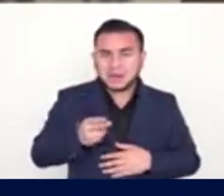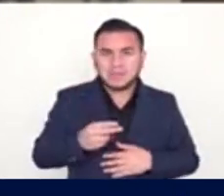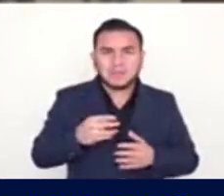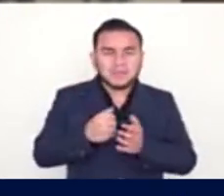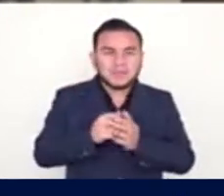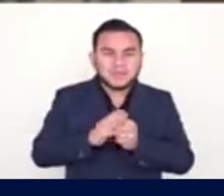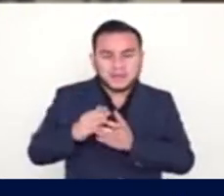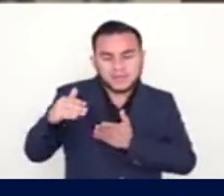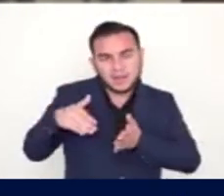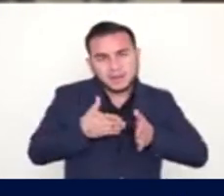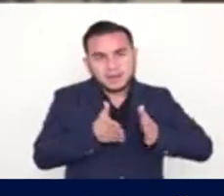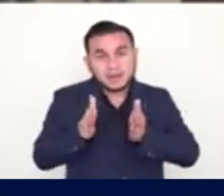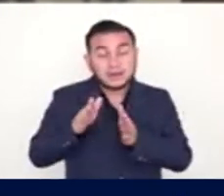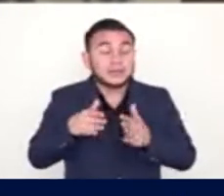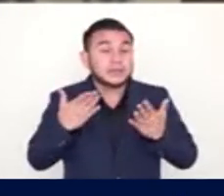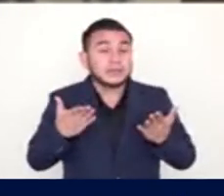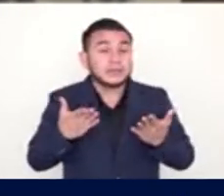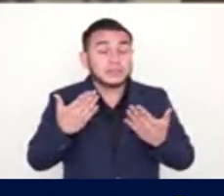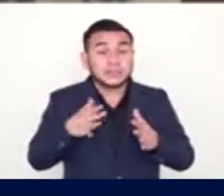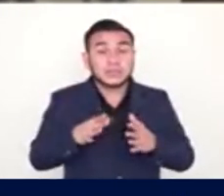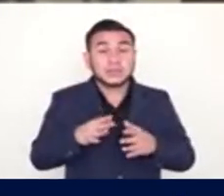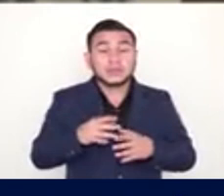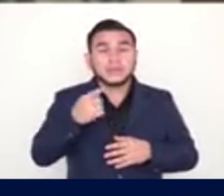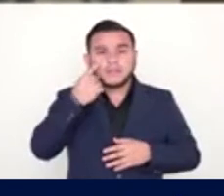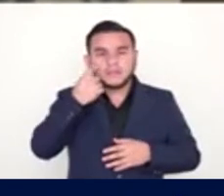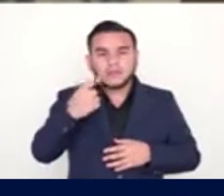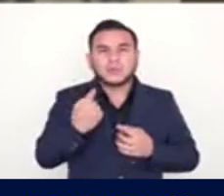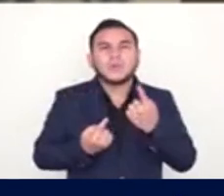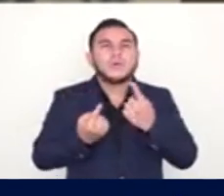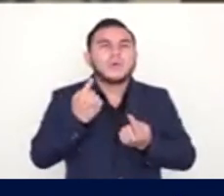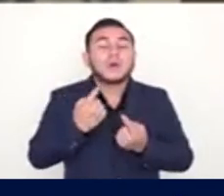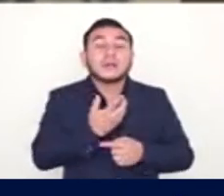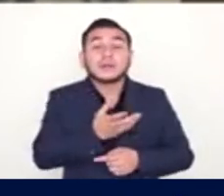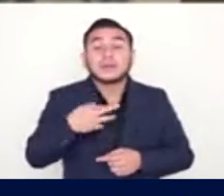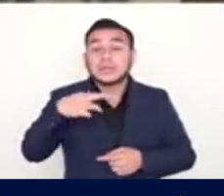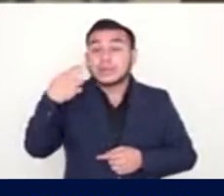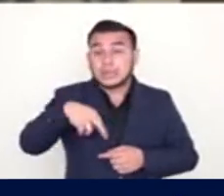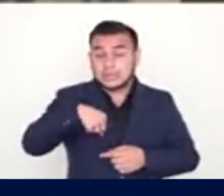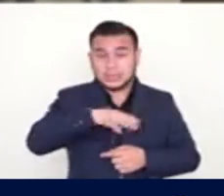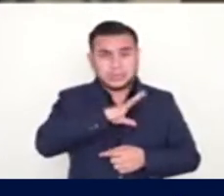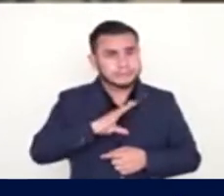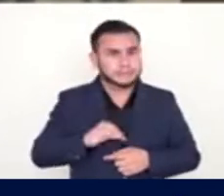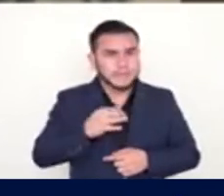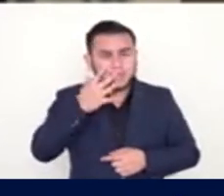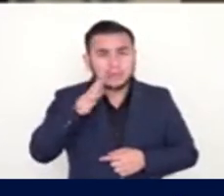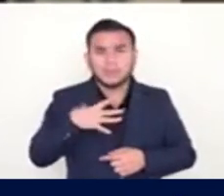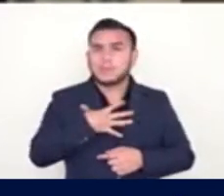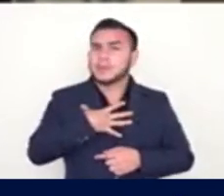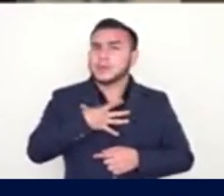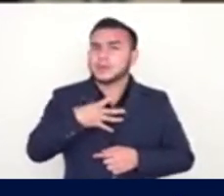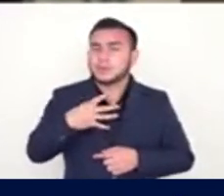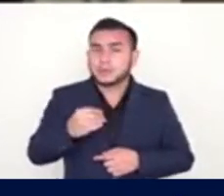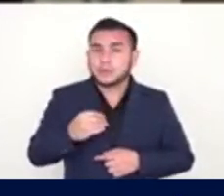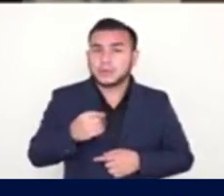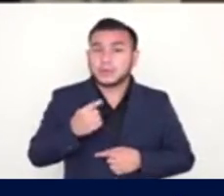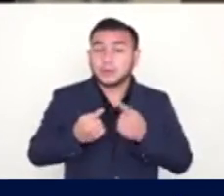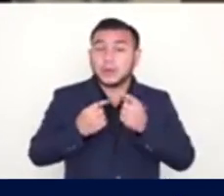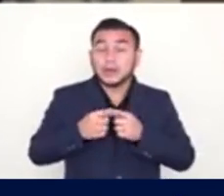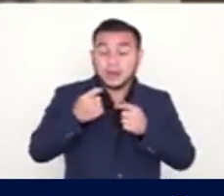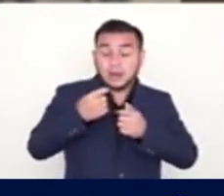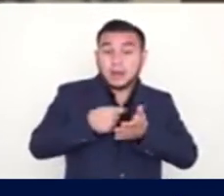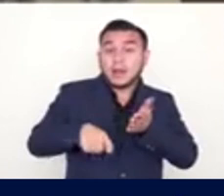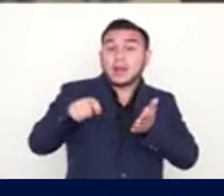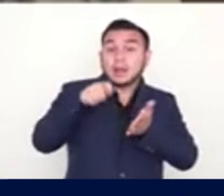ríos. Pero en el Acuerdo de Escazú hay un par de cláusulas que no aplican para la realidad de El Salvador. A mí me gusta mucho el espíritu del acuerdo. De